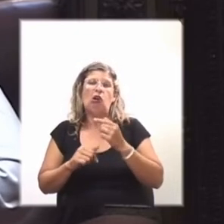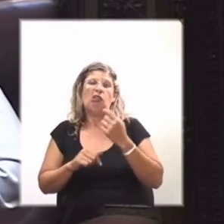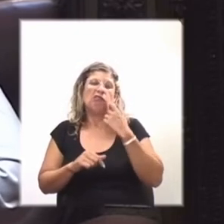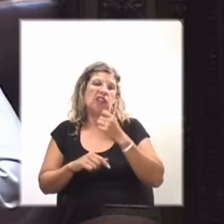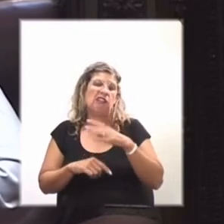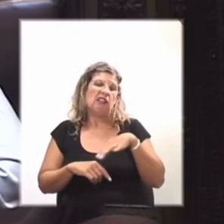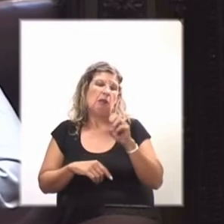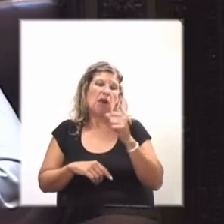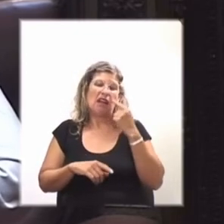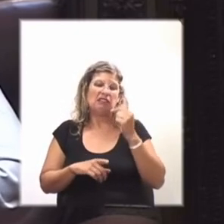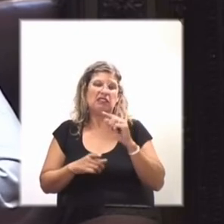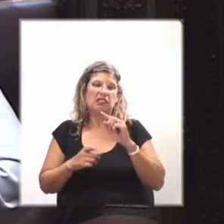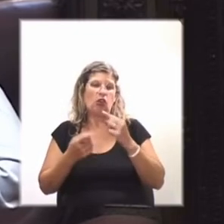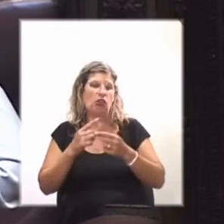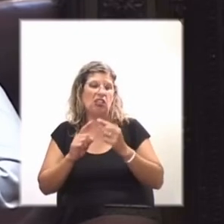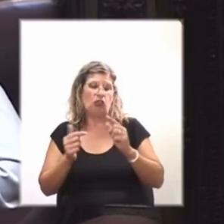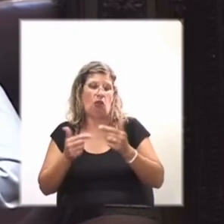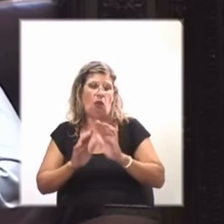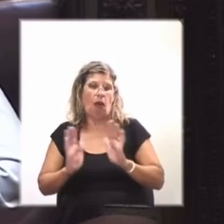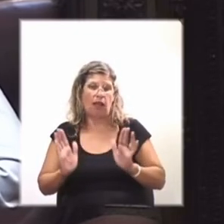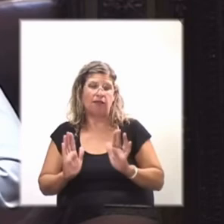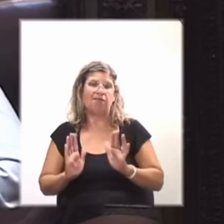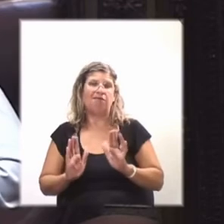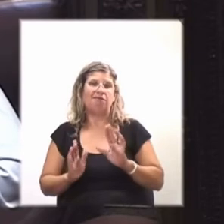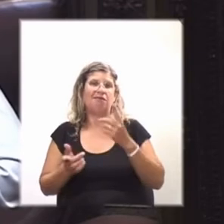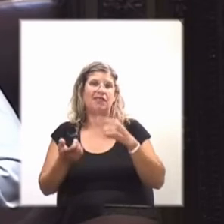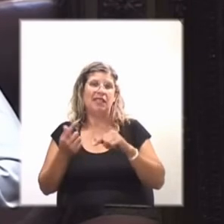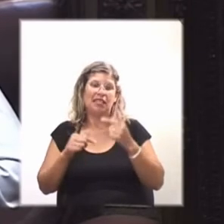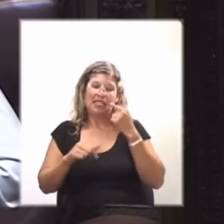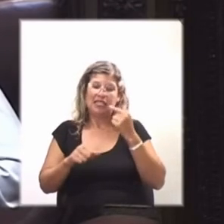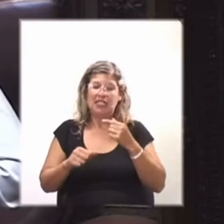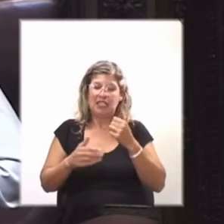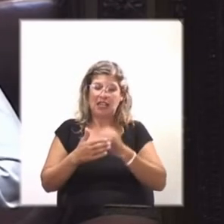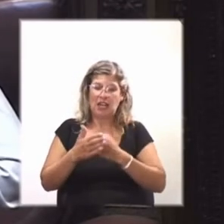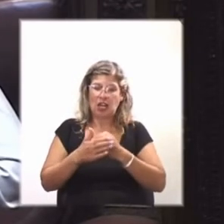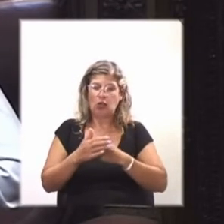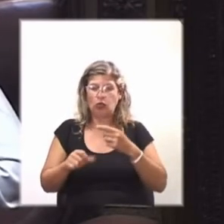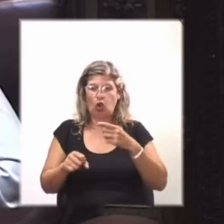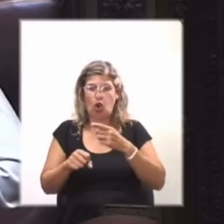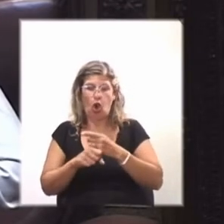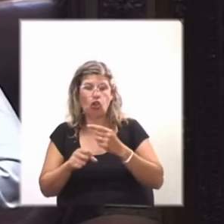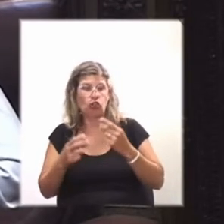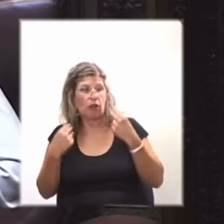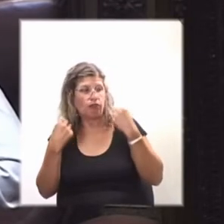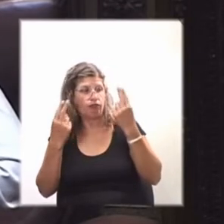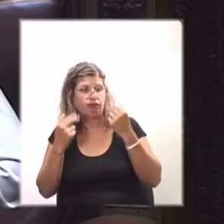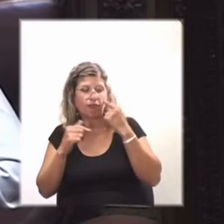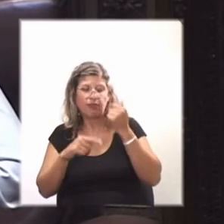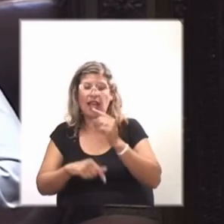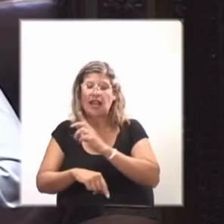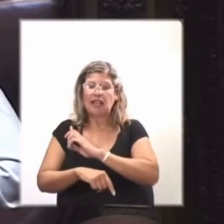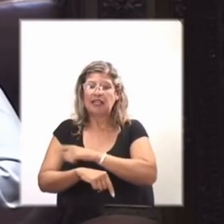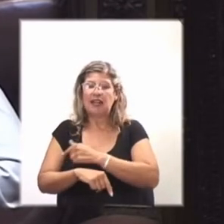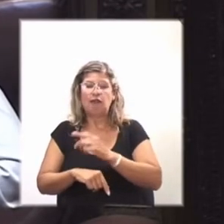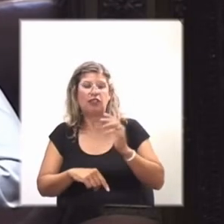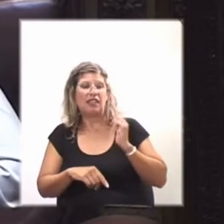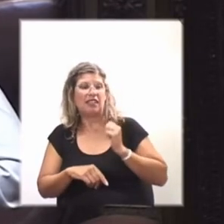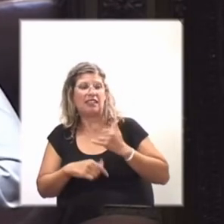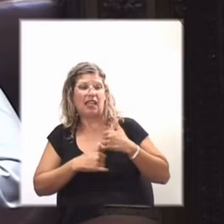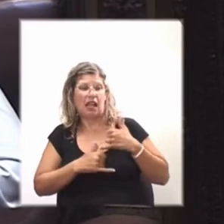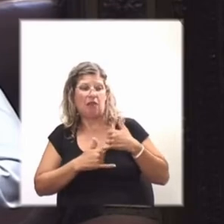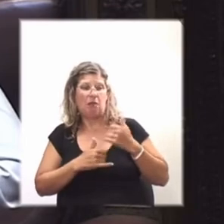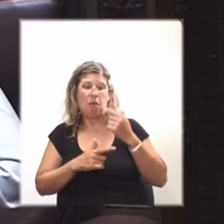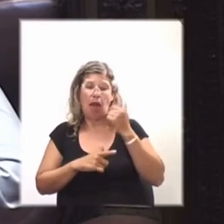inoperativos y descoordinados. Y a través de la lucha antisubversiva, los integrantes de las Fuerzas Armadas a todos los niveles tomaron